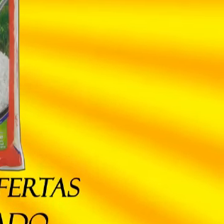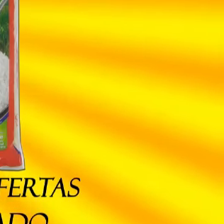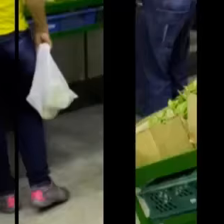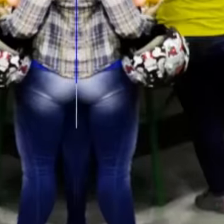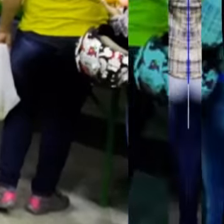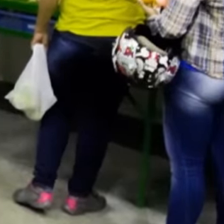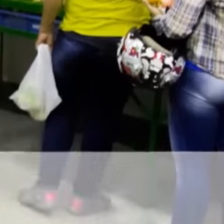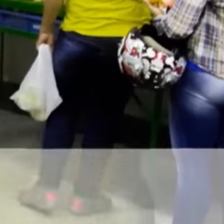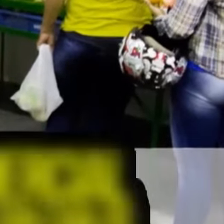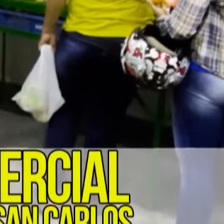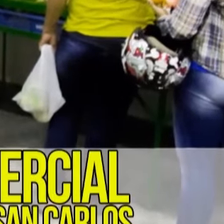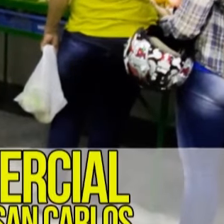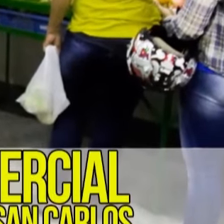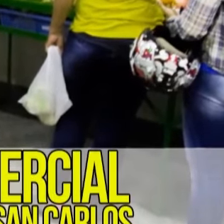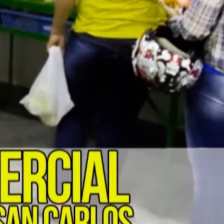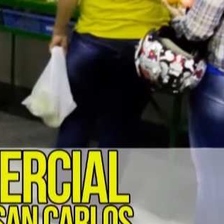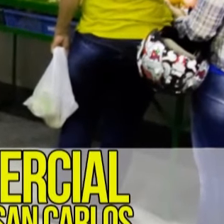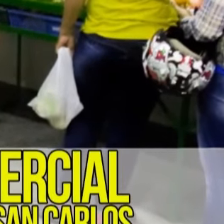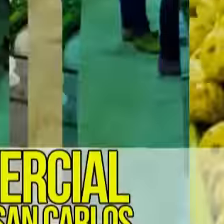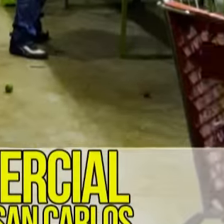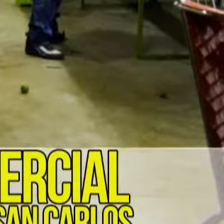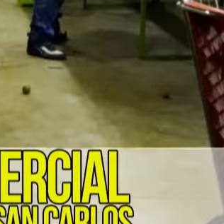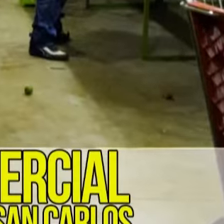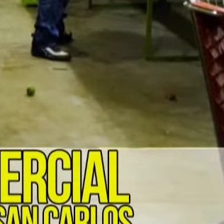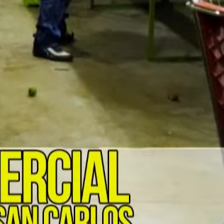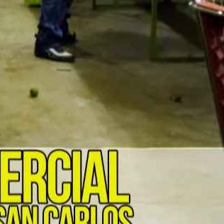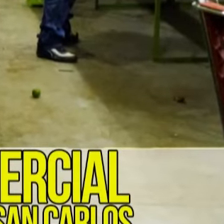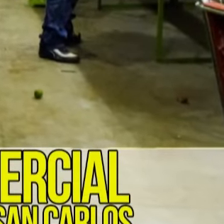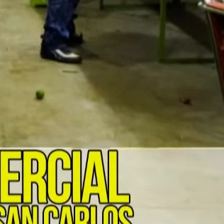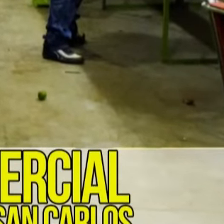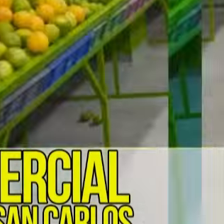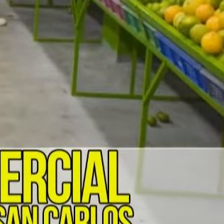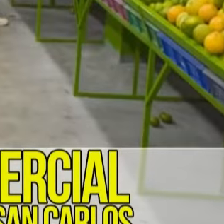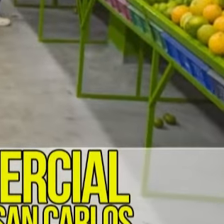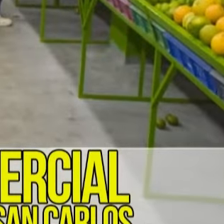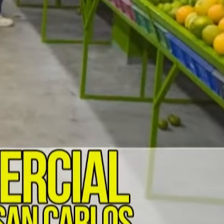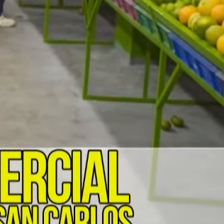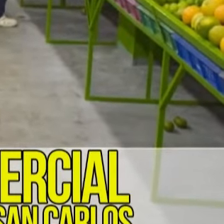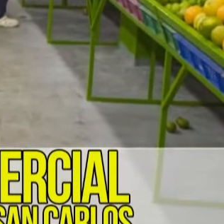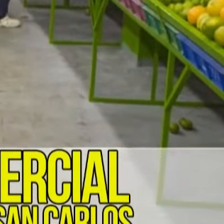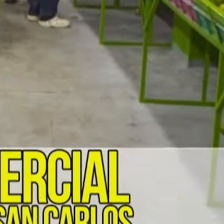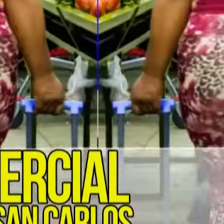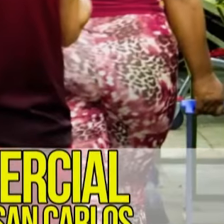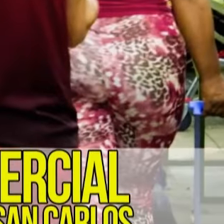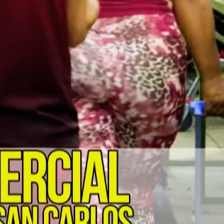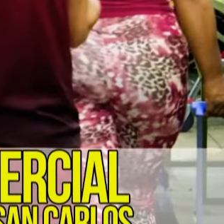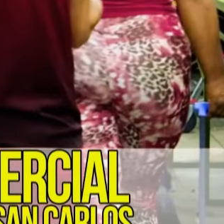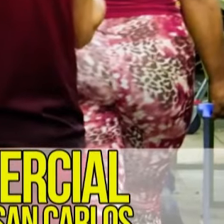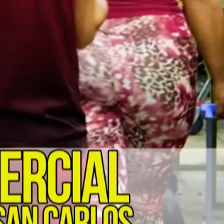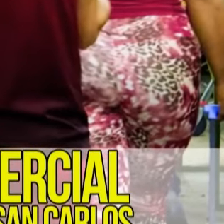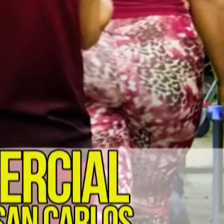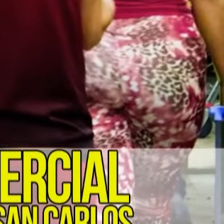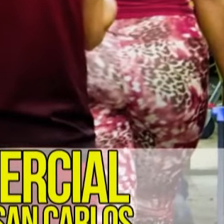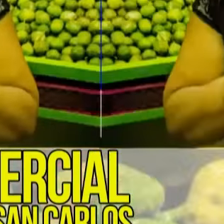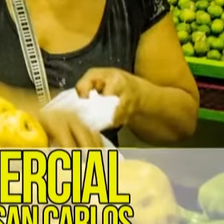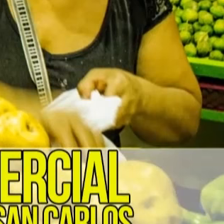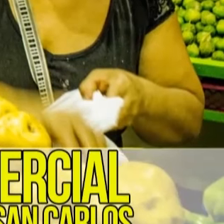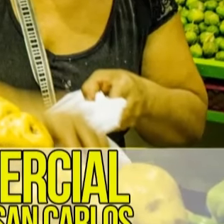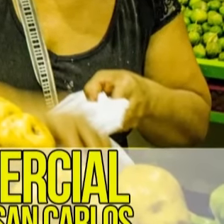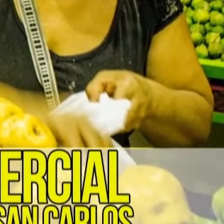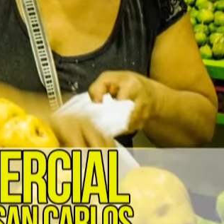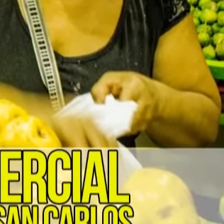más. La nueva Plaza Campesina de Barranca llegó para quedarse en nuestras cómodas instalaciones. Usted encontrará los mejores productos del